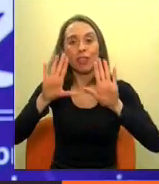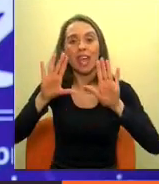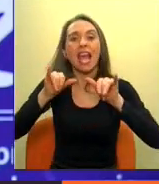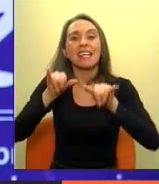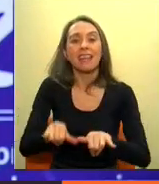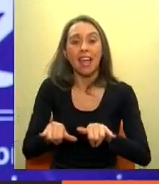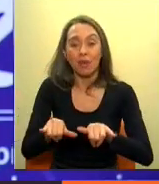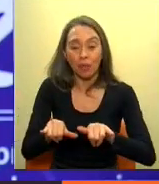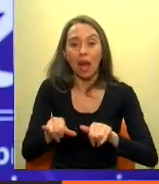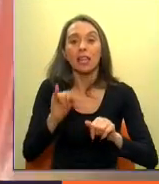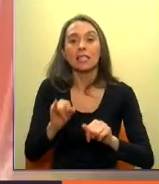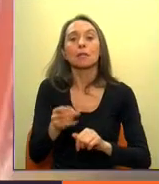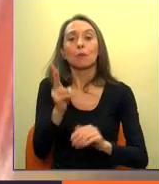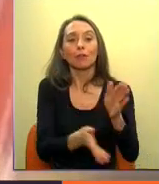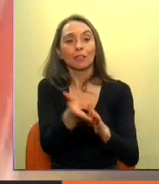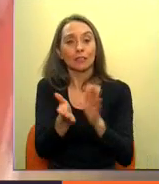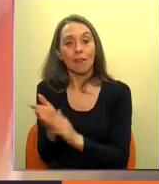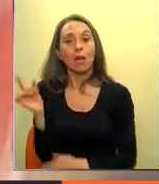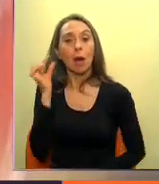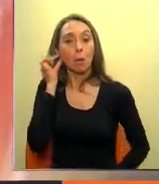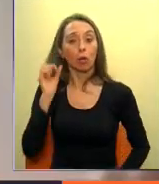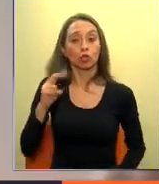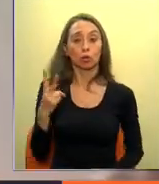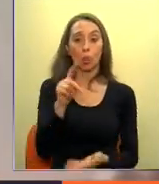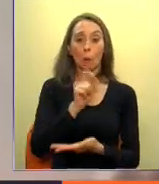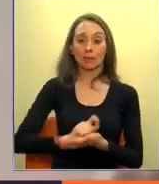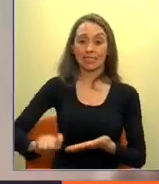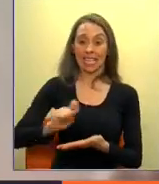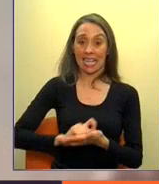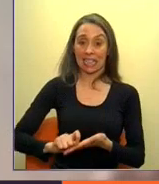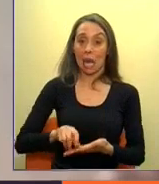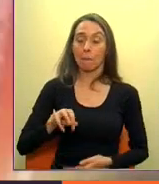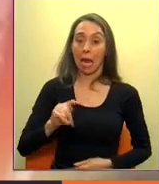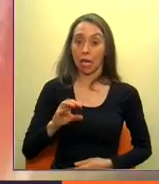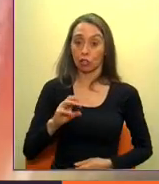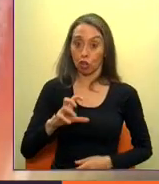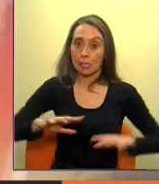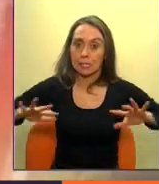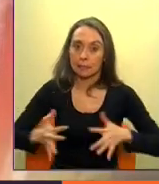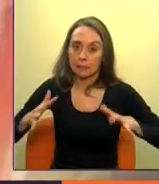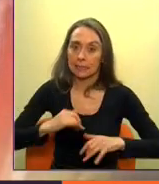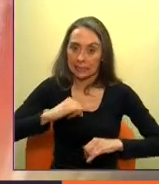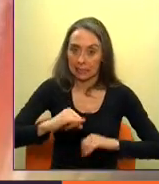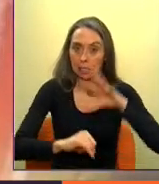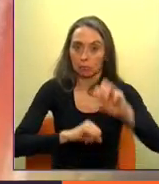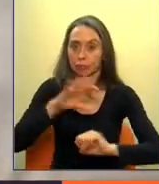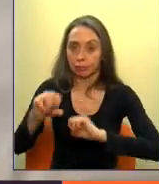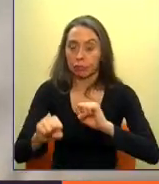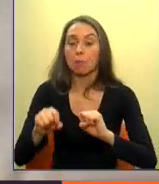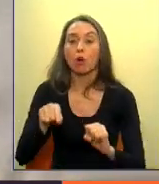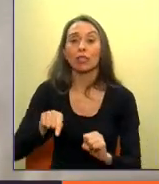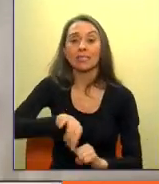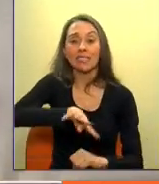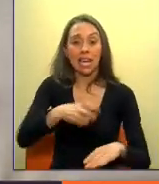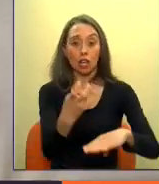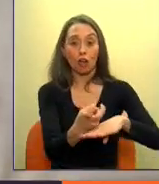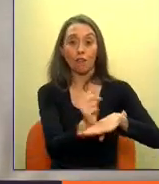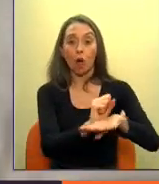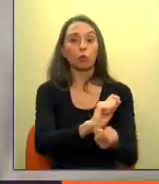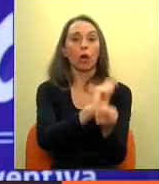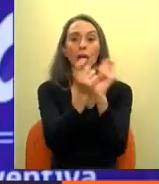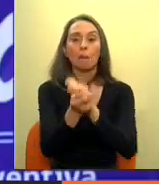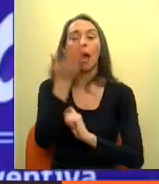circulación tal como lo dice la subsecretaria martorell se debe seguir trabajando porque este delito ha evolucionado antes veíamos